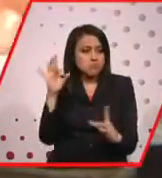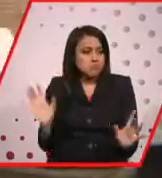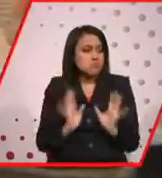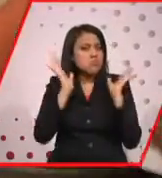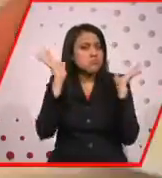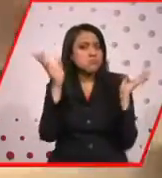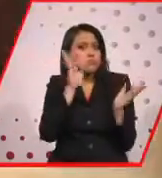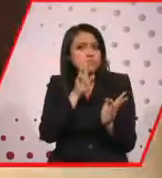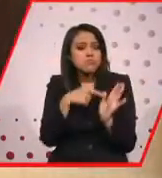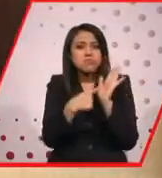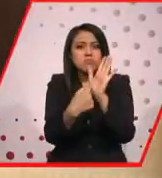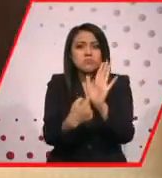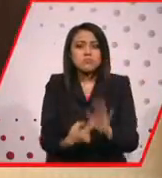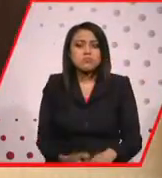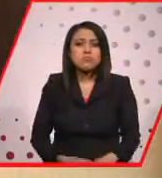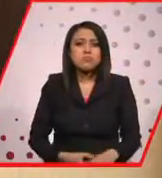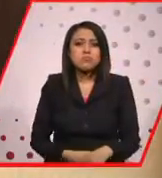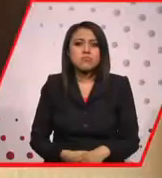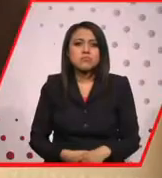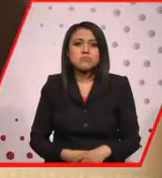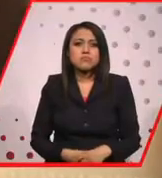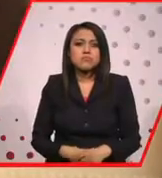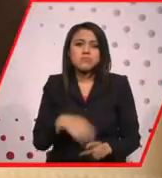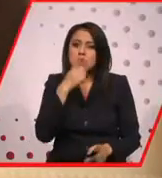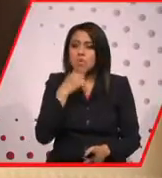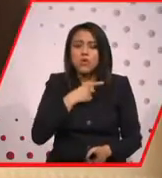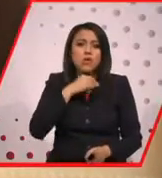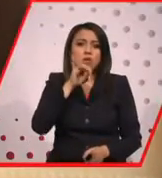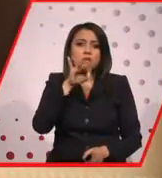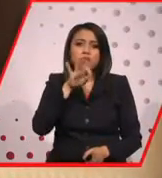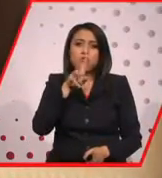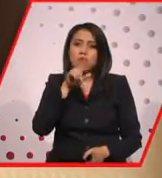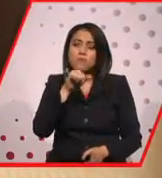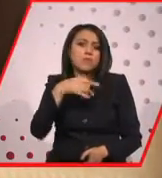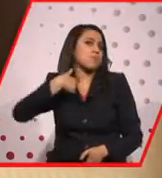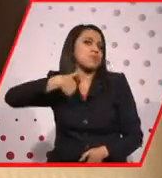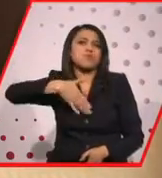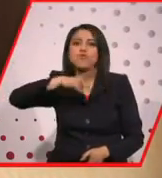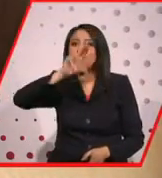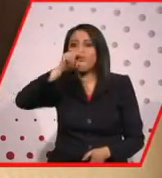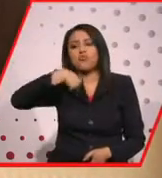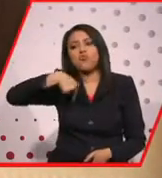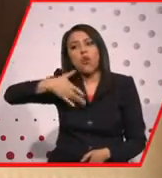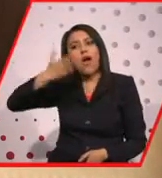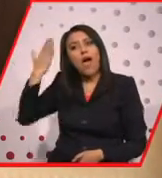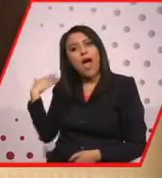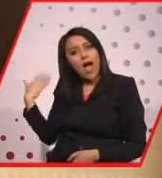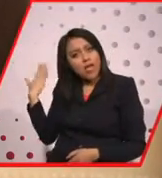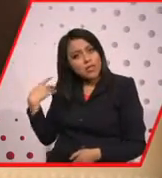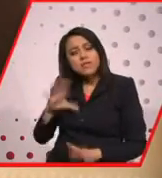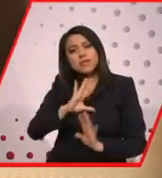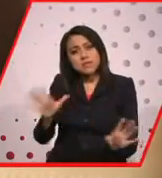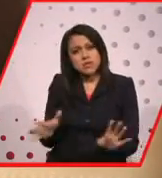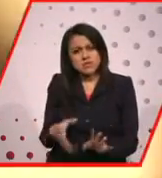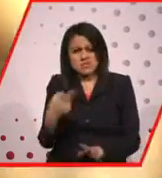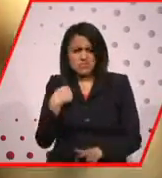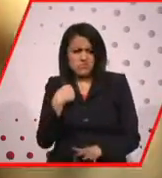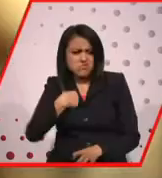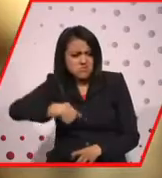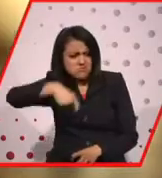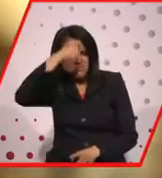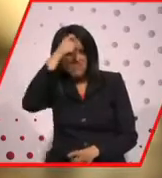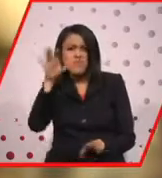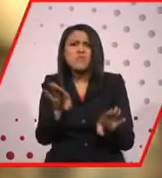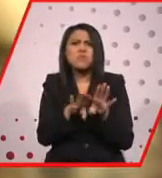sorpresa. El Infonavit me dijo que no podía hacerlo porque ya lo había ejercido, siendo que no había sucedido así.